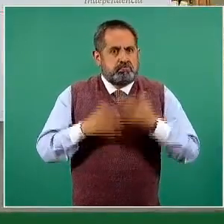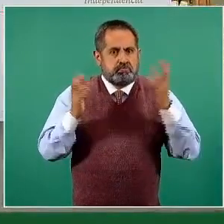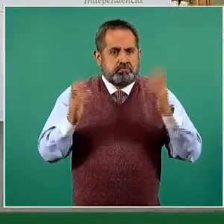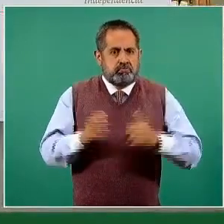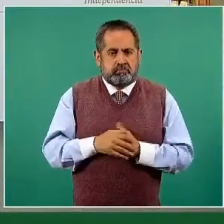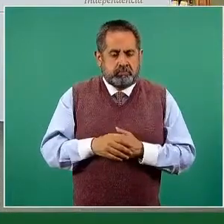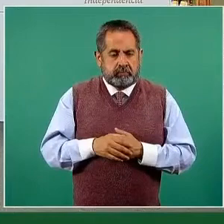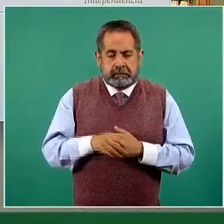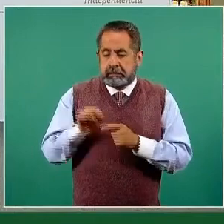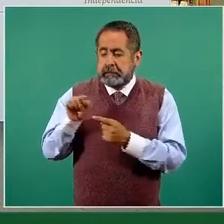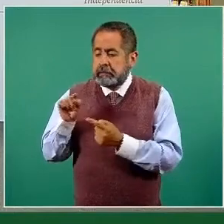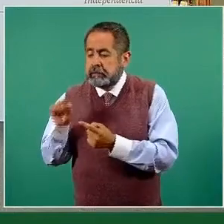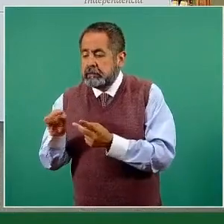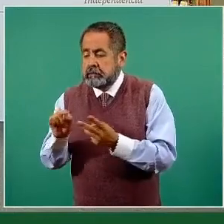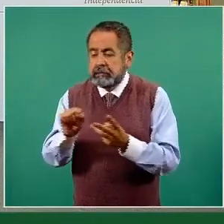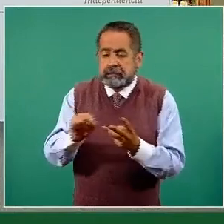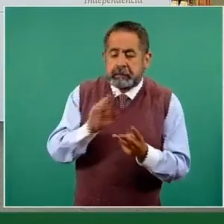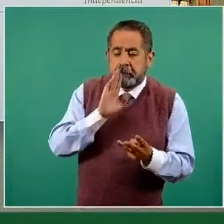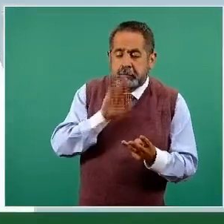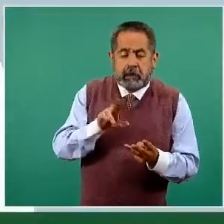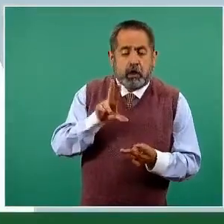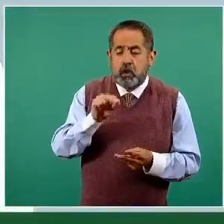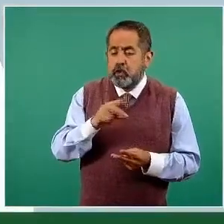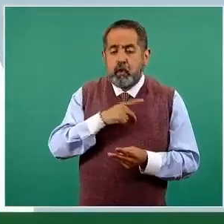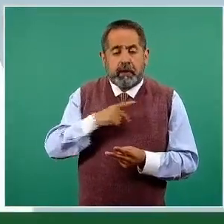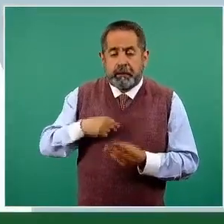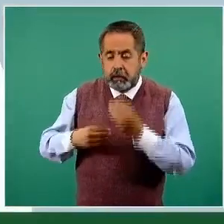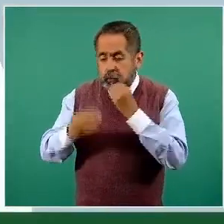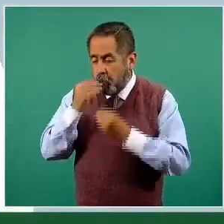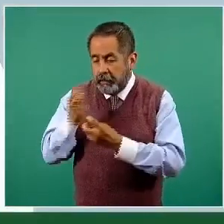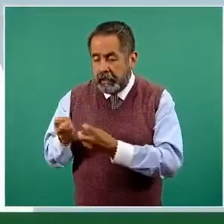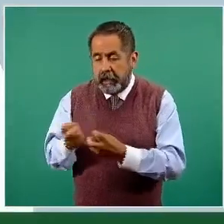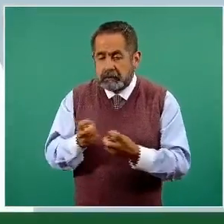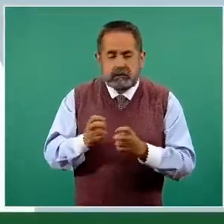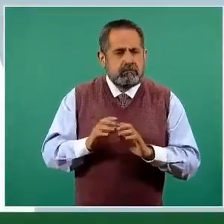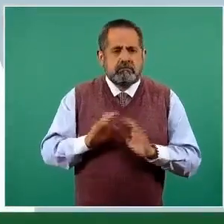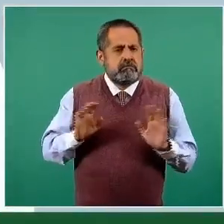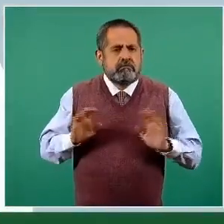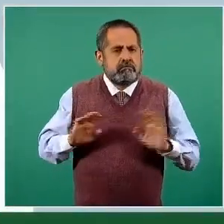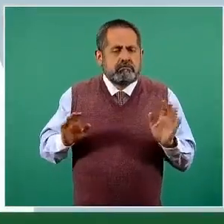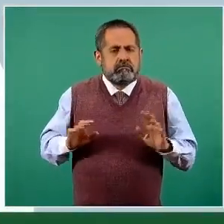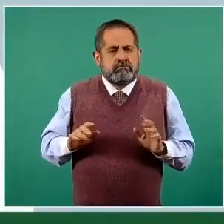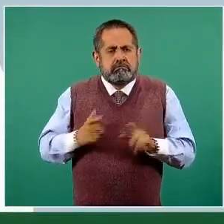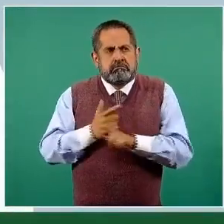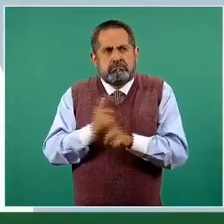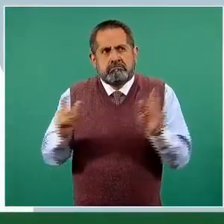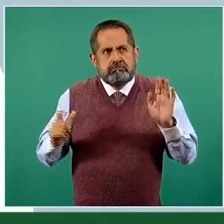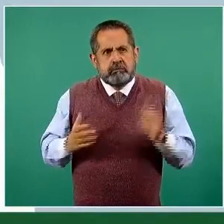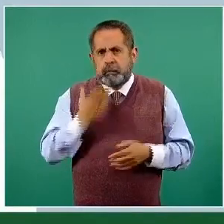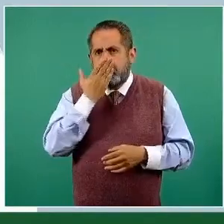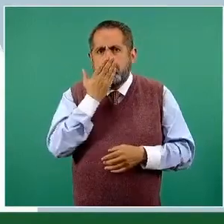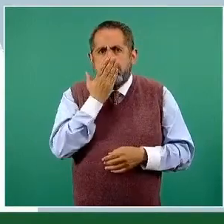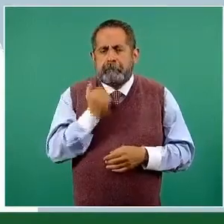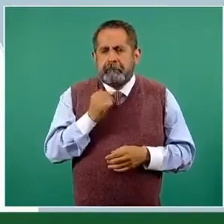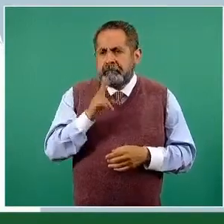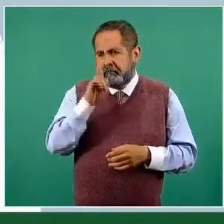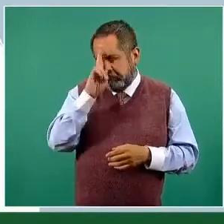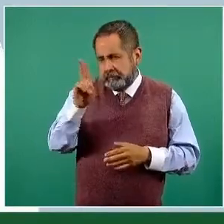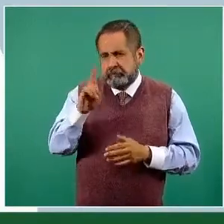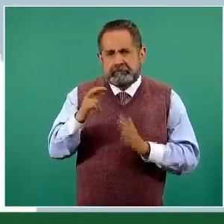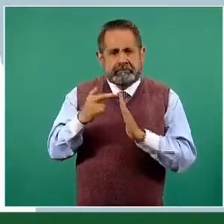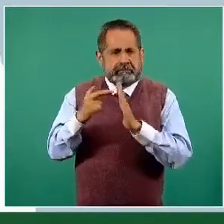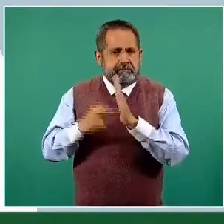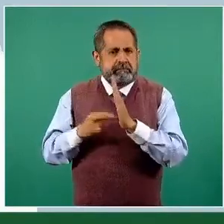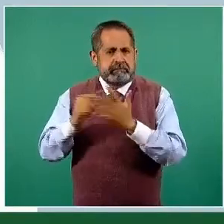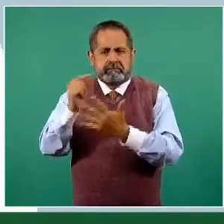una contraindicación para alimentarse de ciertos, digamos, valga